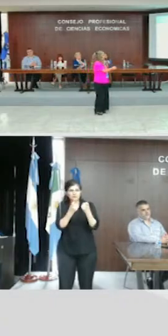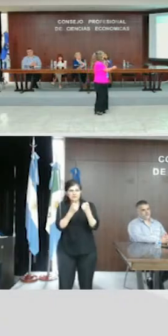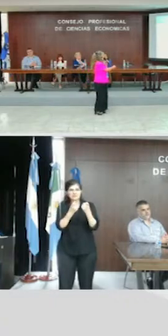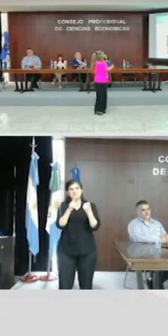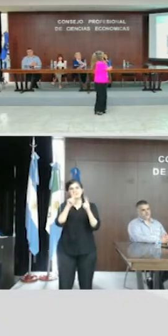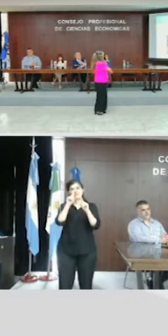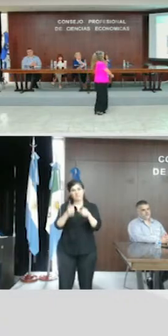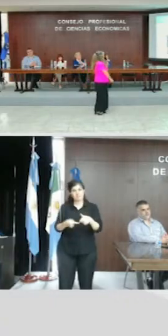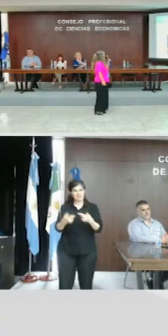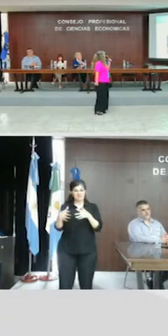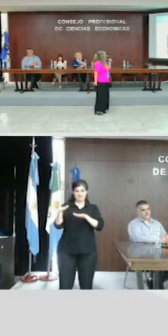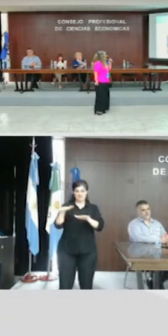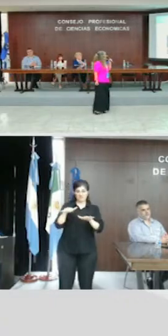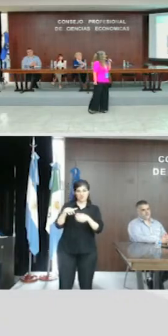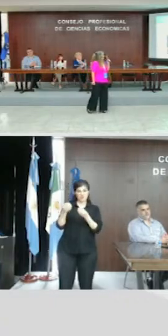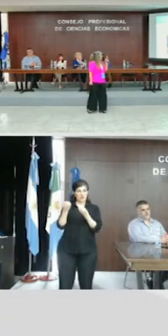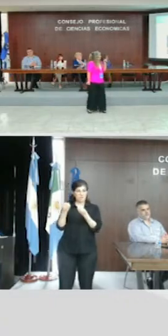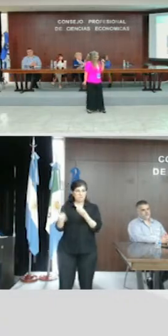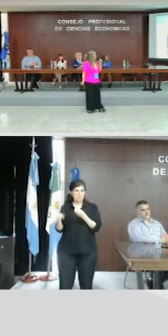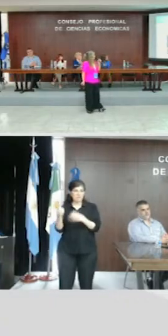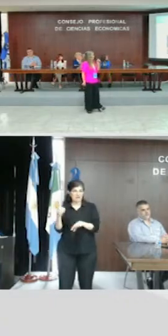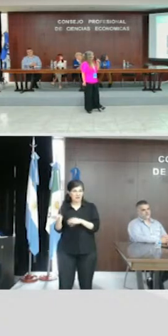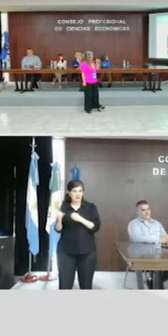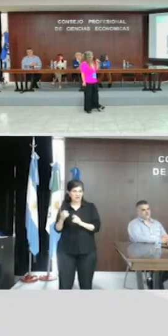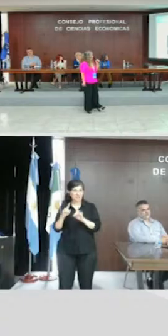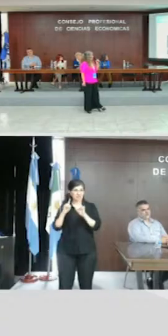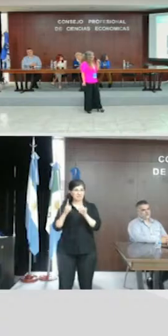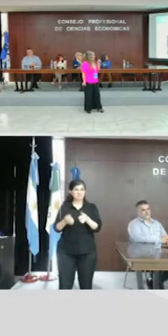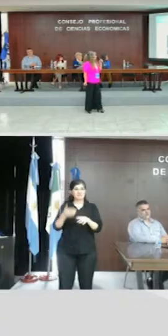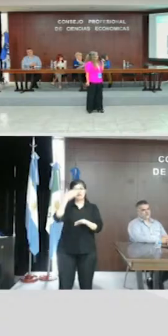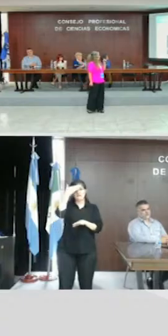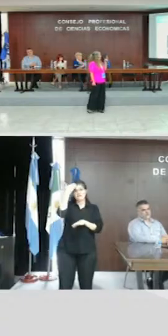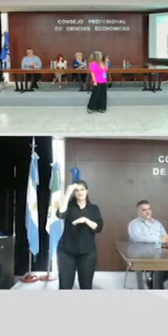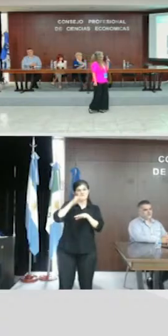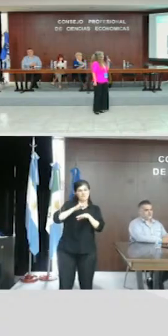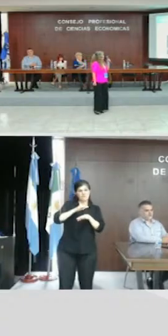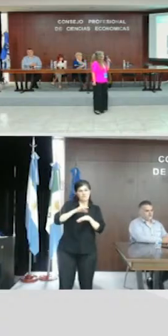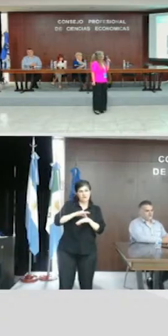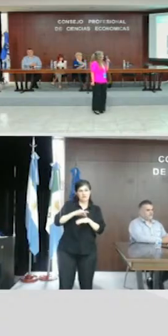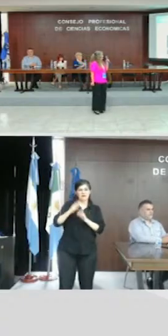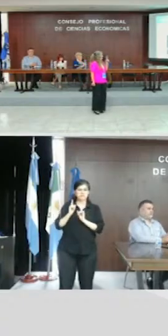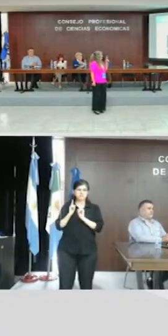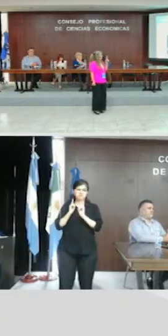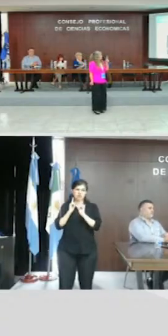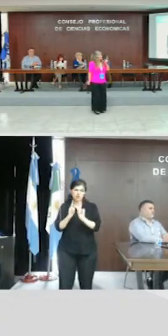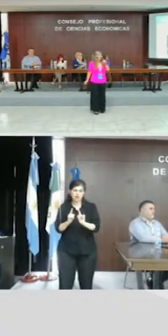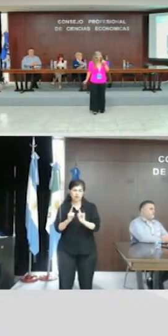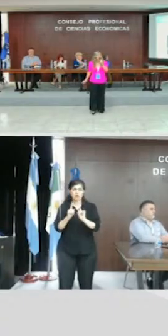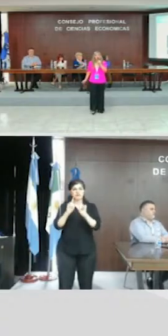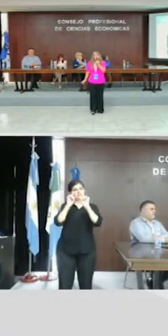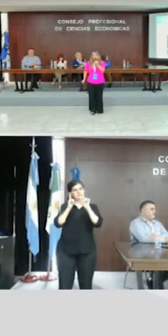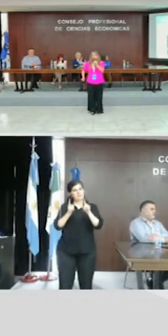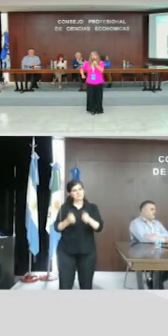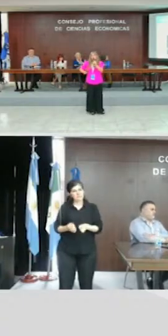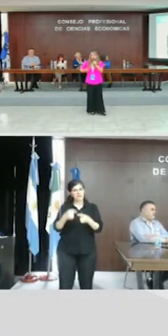se hablan. Permite afrontar enfermedades crónicas, proporciona herramientas para lidiar con